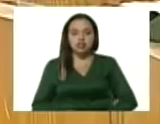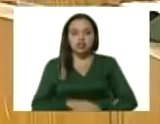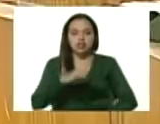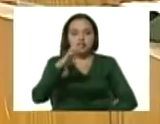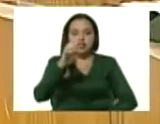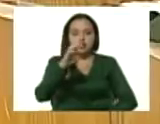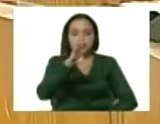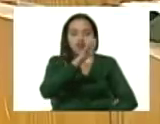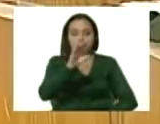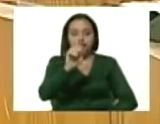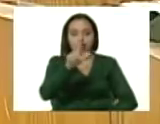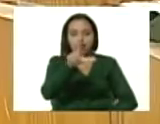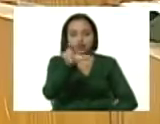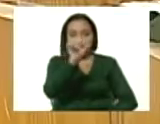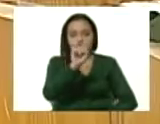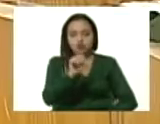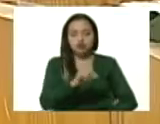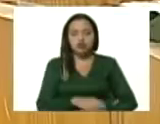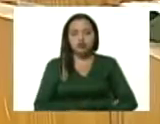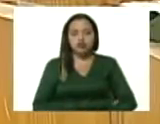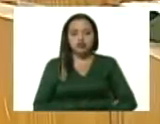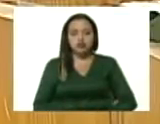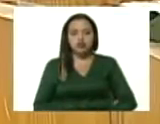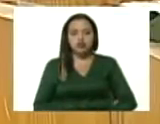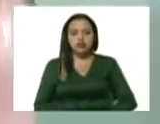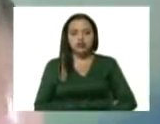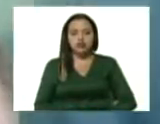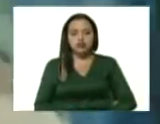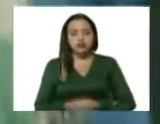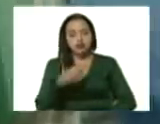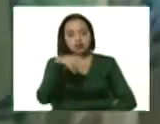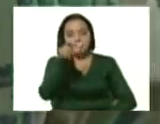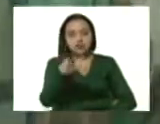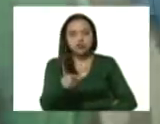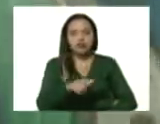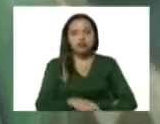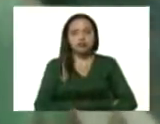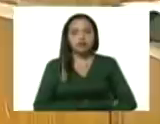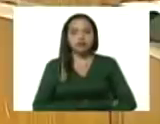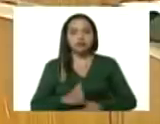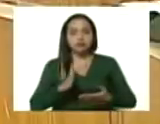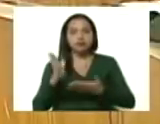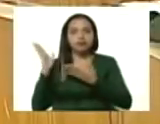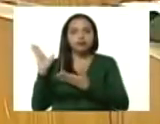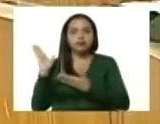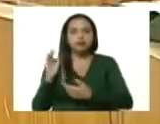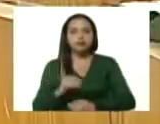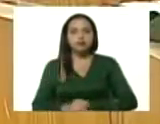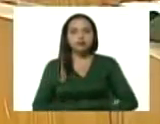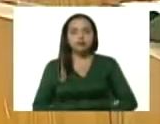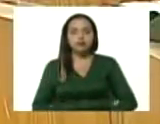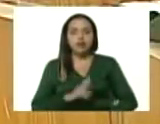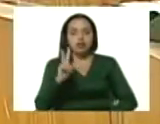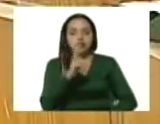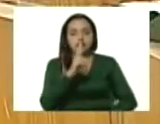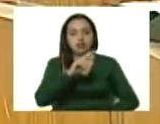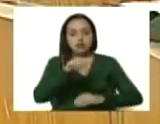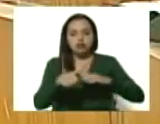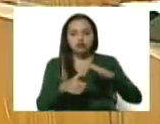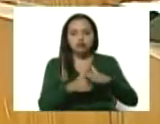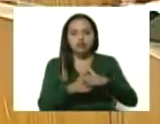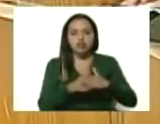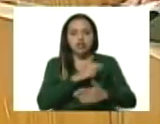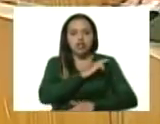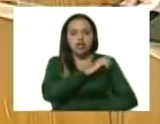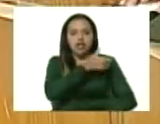comandante estratégico operacional, al mayor general Jesús María Montilla Olivero, segundo comandante y jefe del Estado